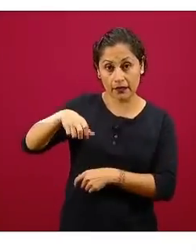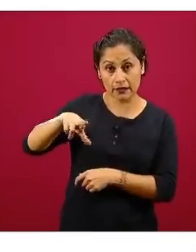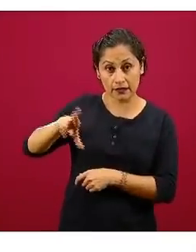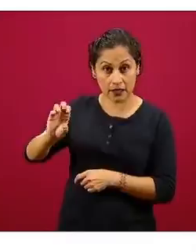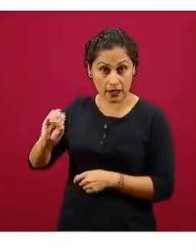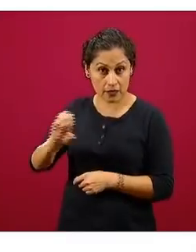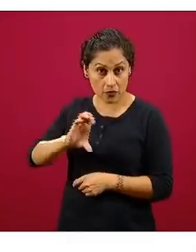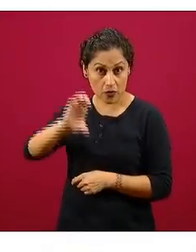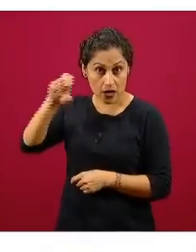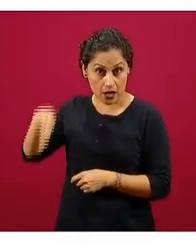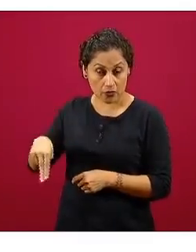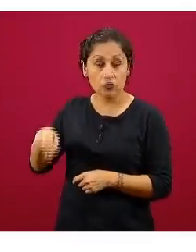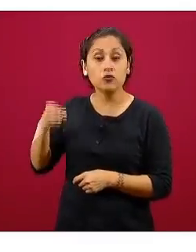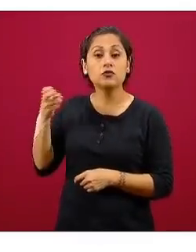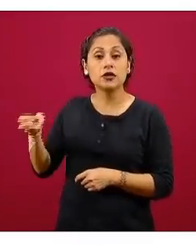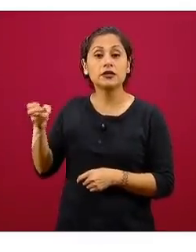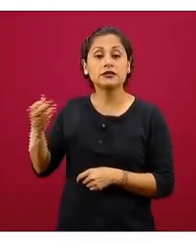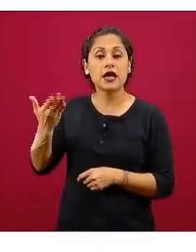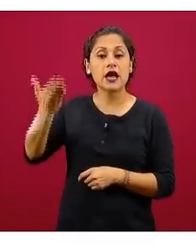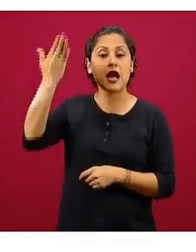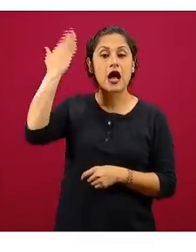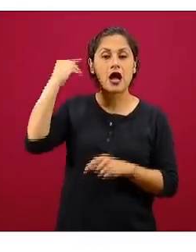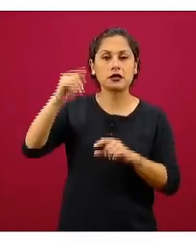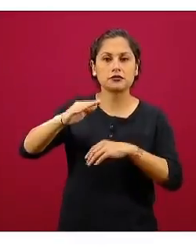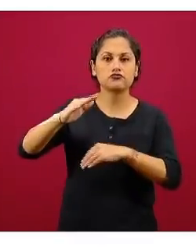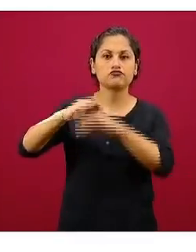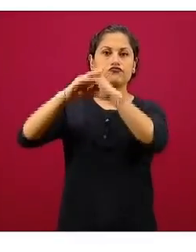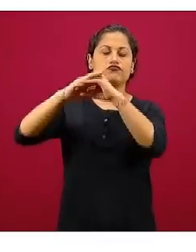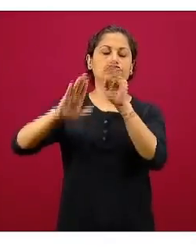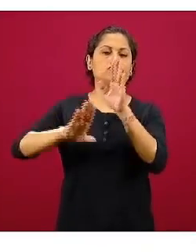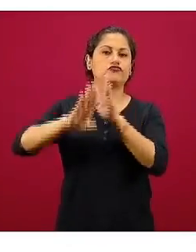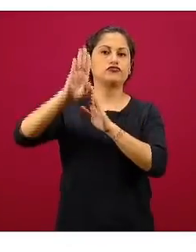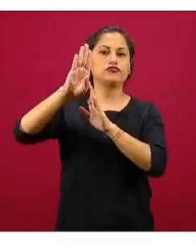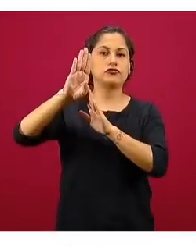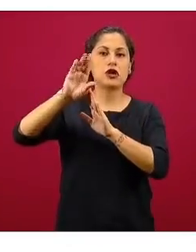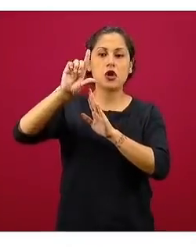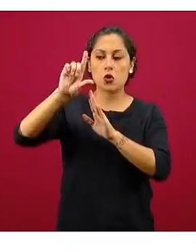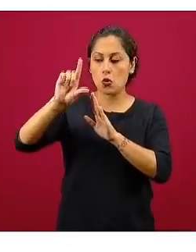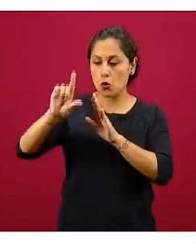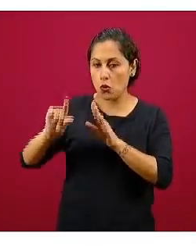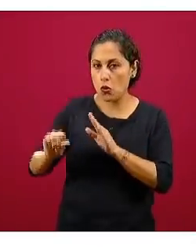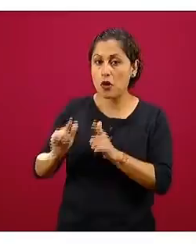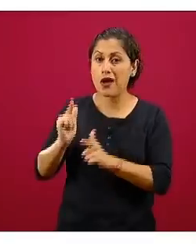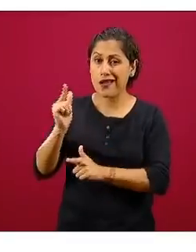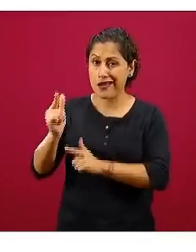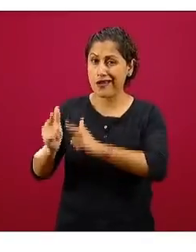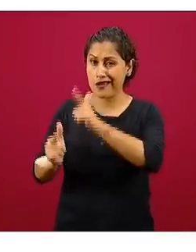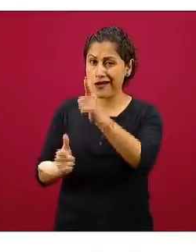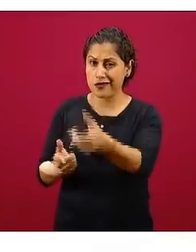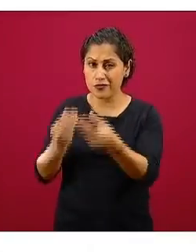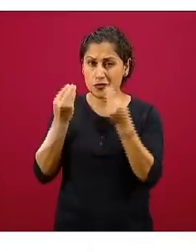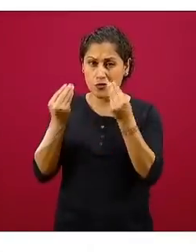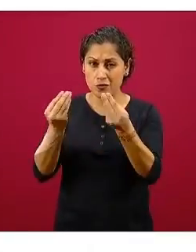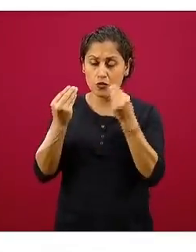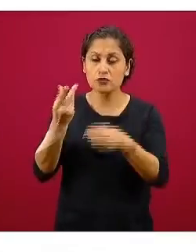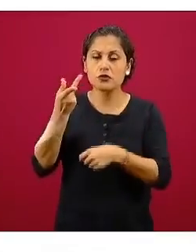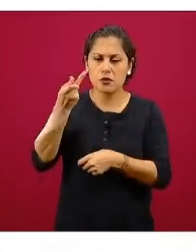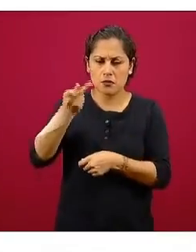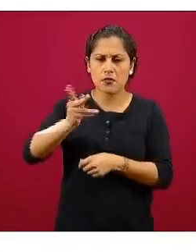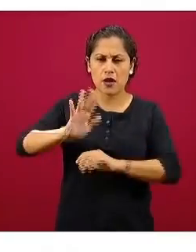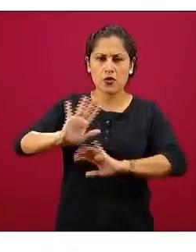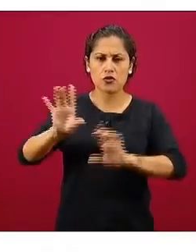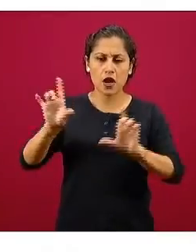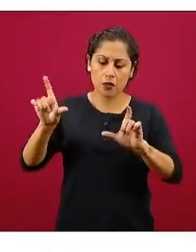punto máximo, descendió, parece estar más lento de lo que nos gustaría ver, pero hay una tendencia descendente también por más de un